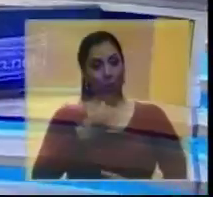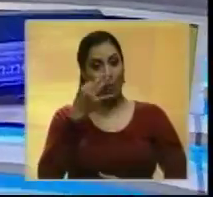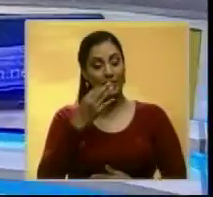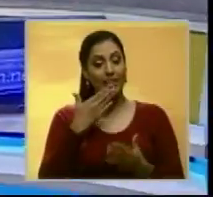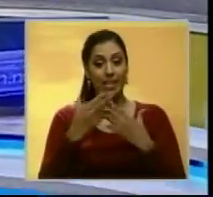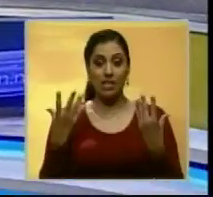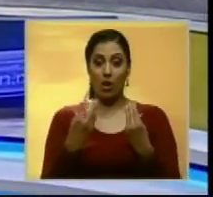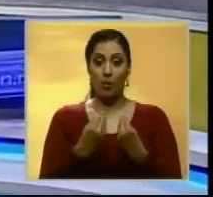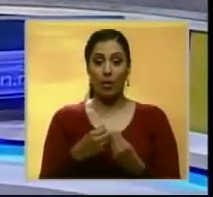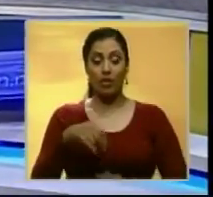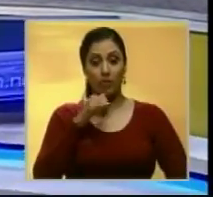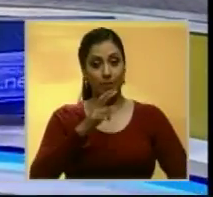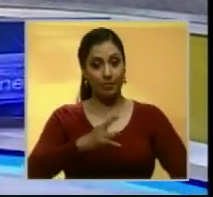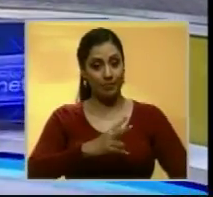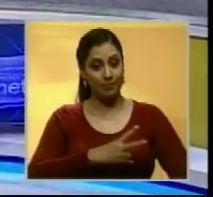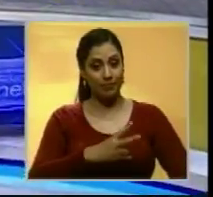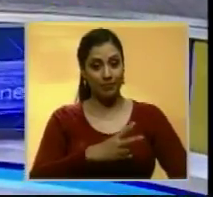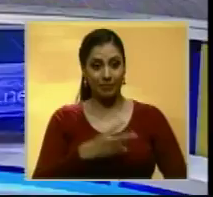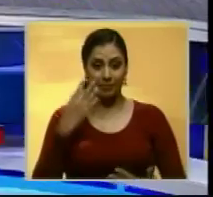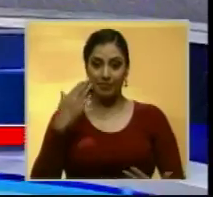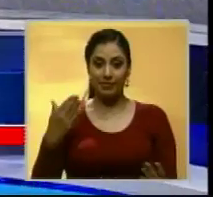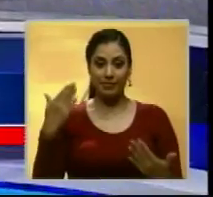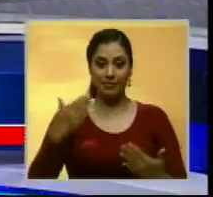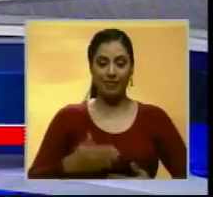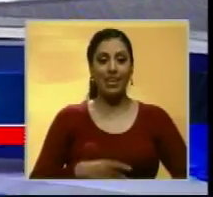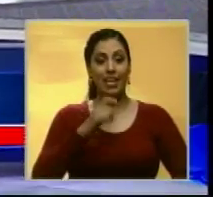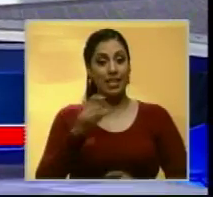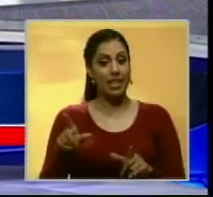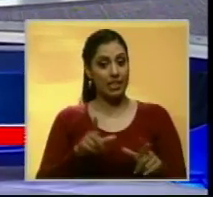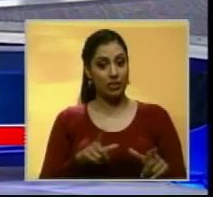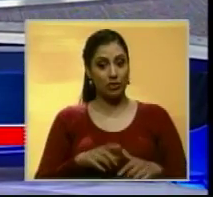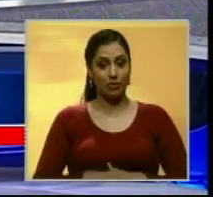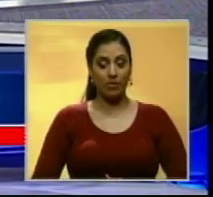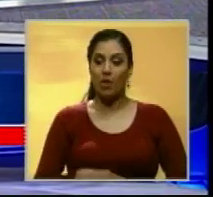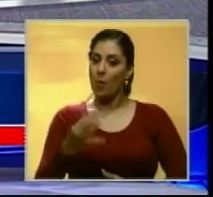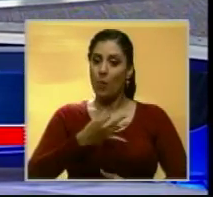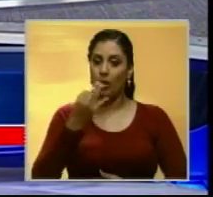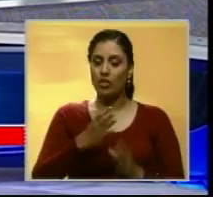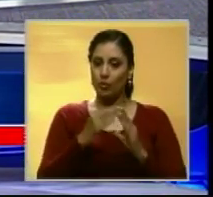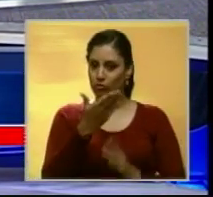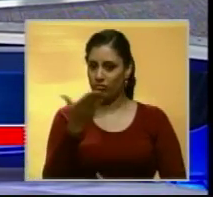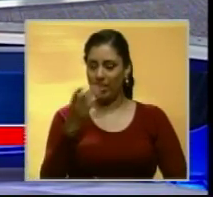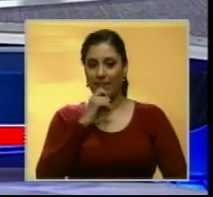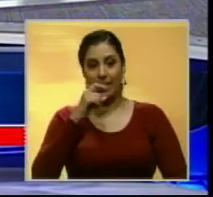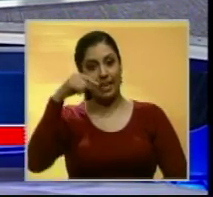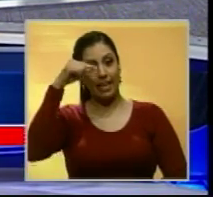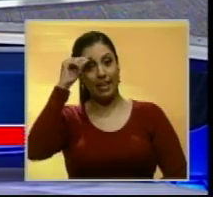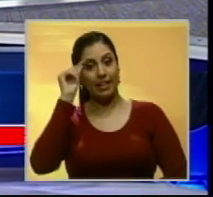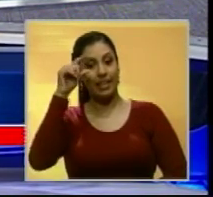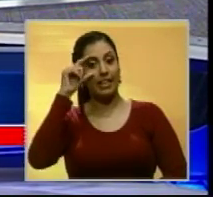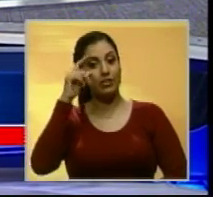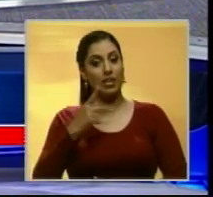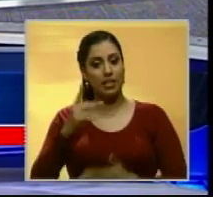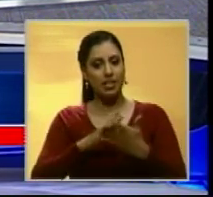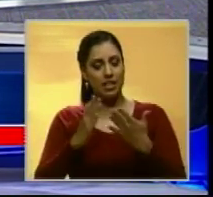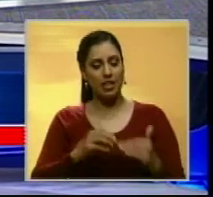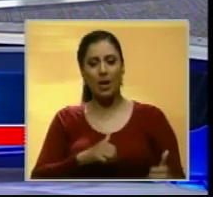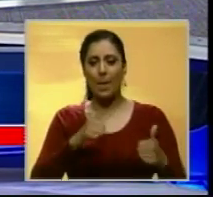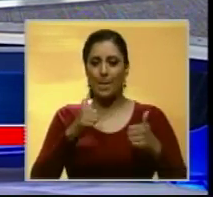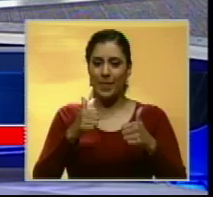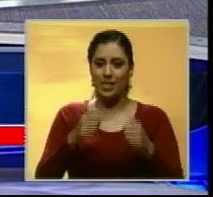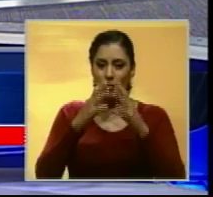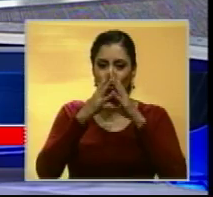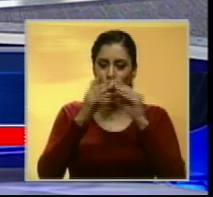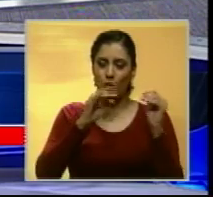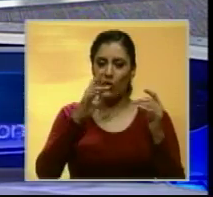por acompañarnos en la presente emisión de Noticiero Venevisión. Ya estamos listos. Buenas tardes para todos. Sandrina Yepes, Néstor Brito Landa, quien les habla.